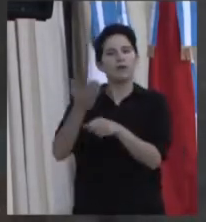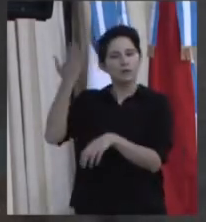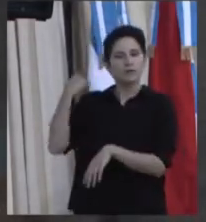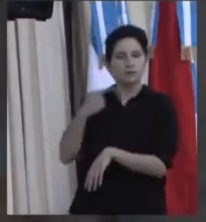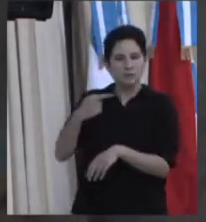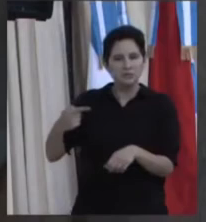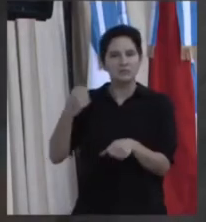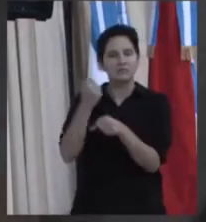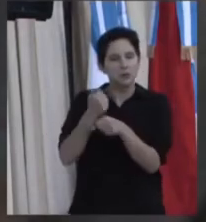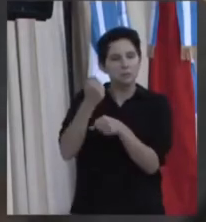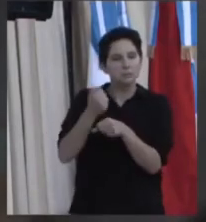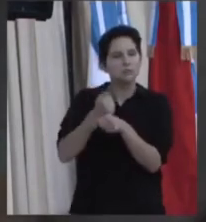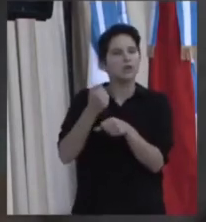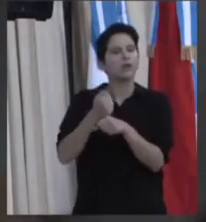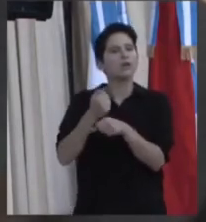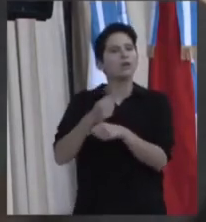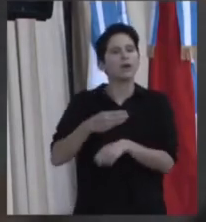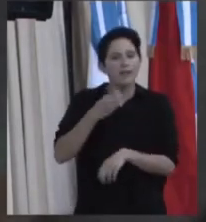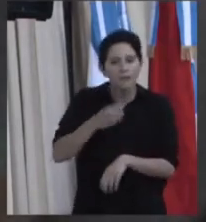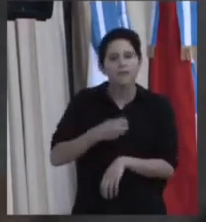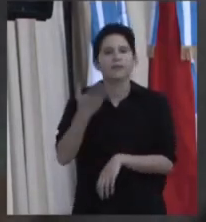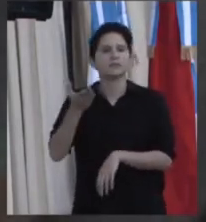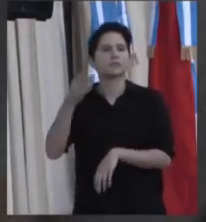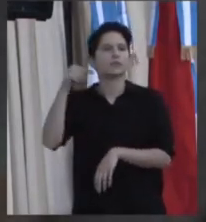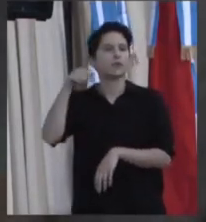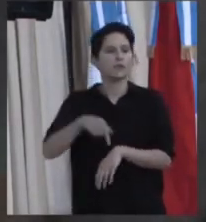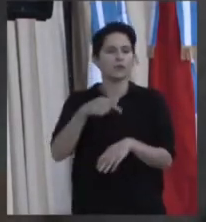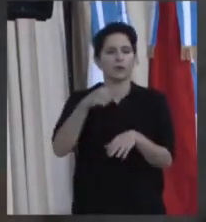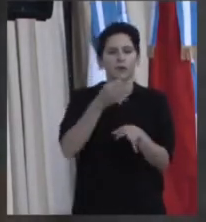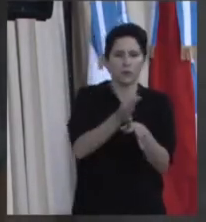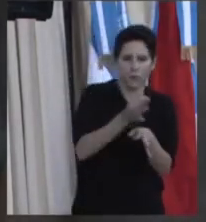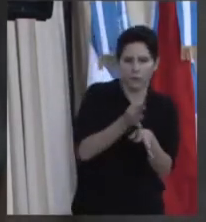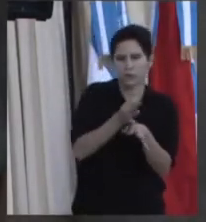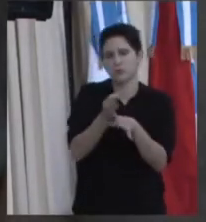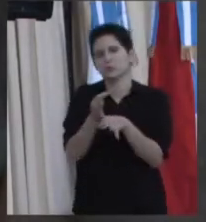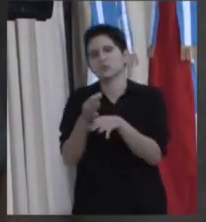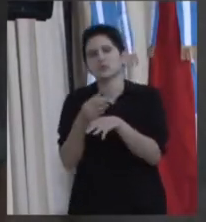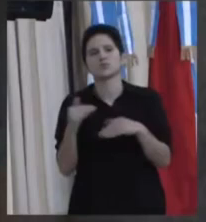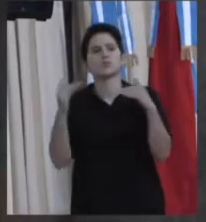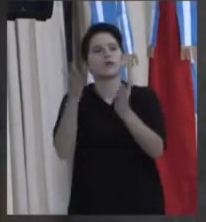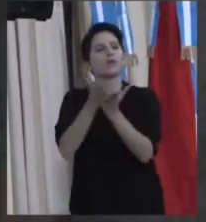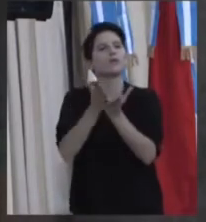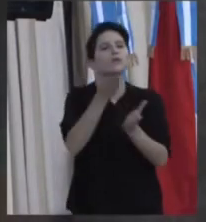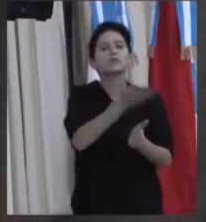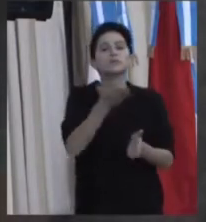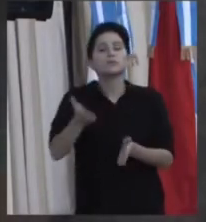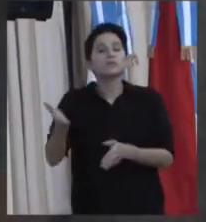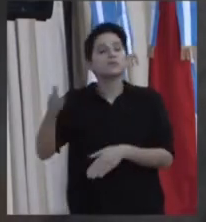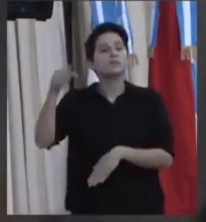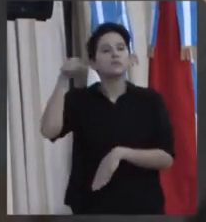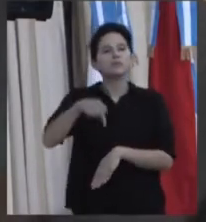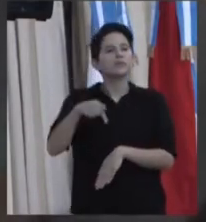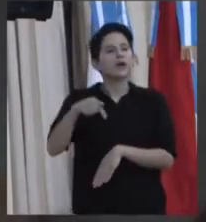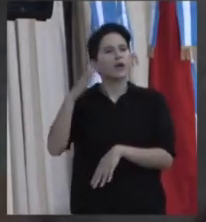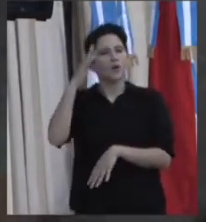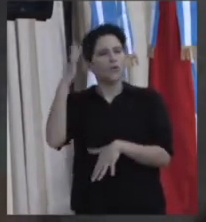en la CRES, todas las declaraciones que ha habido sobre la educación superior como derecho humano, ¿es una generación de